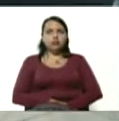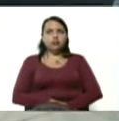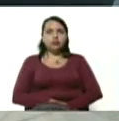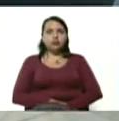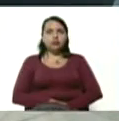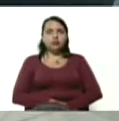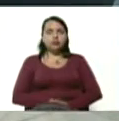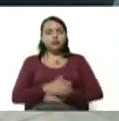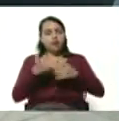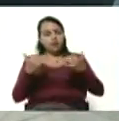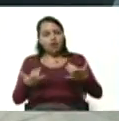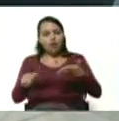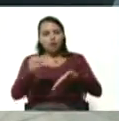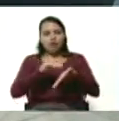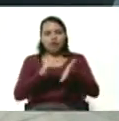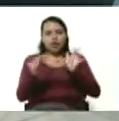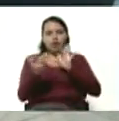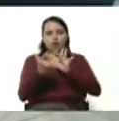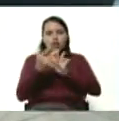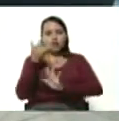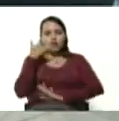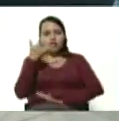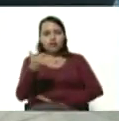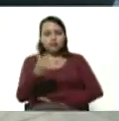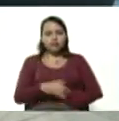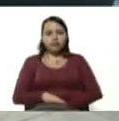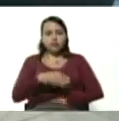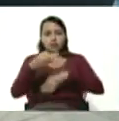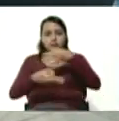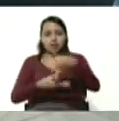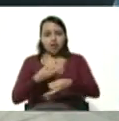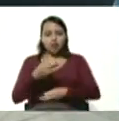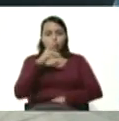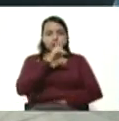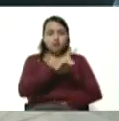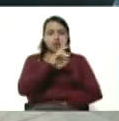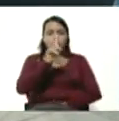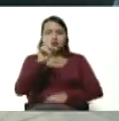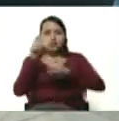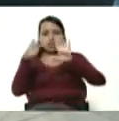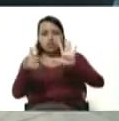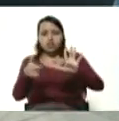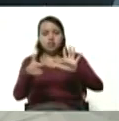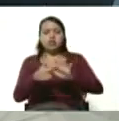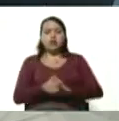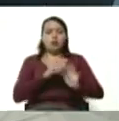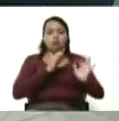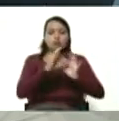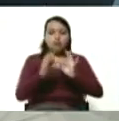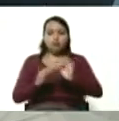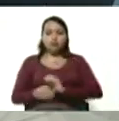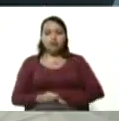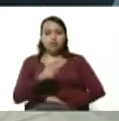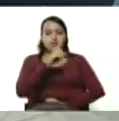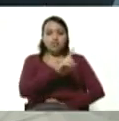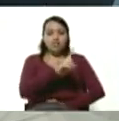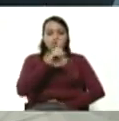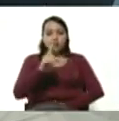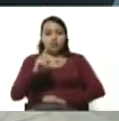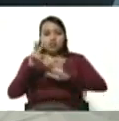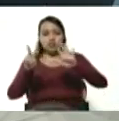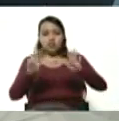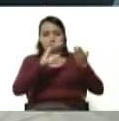Ya vamos a establecer un nuevo contacto telefónico. Había el reporte, 216 casos, en total 117 de transmisión